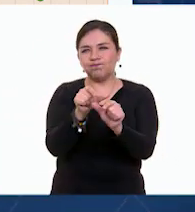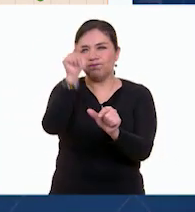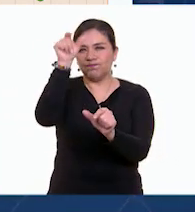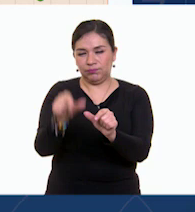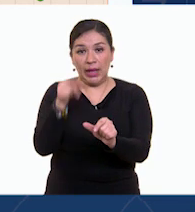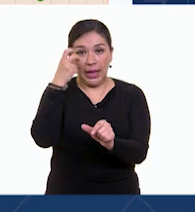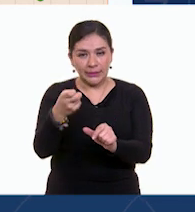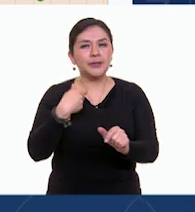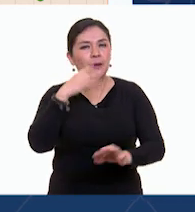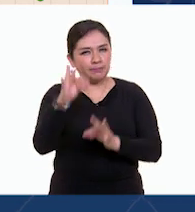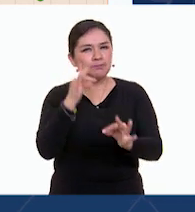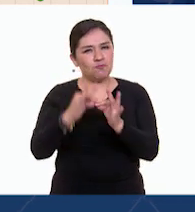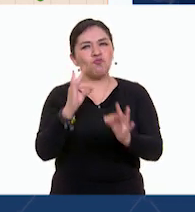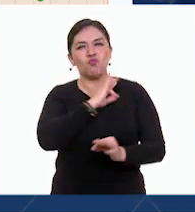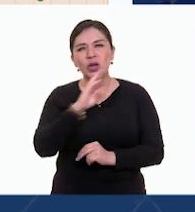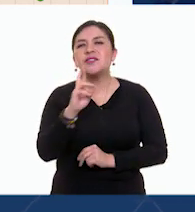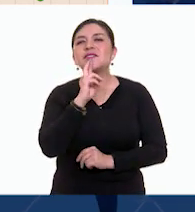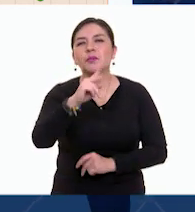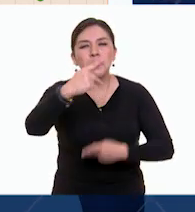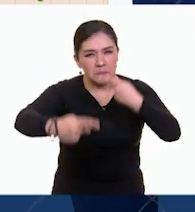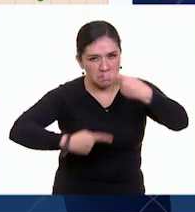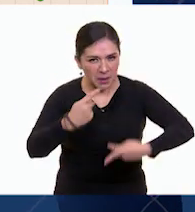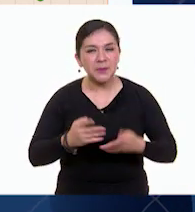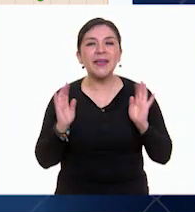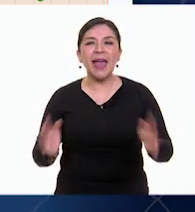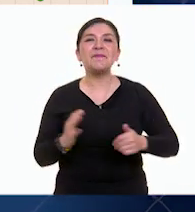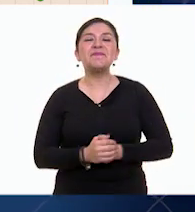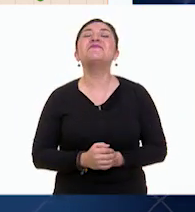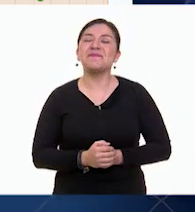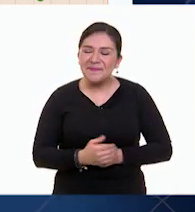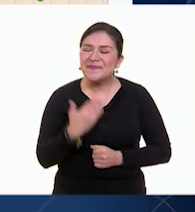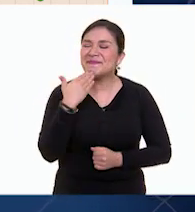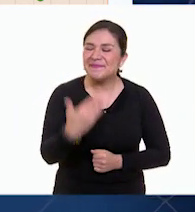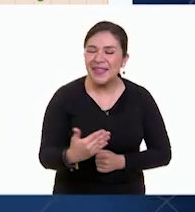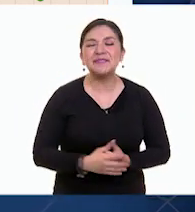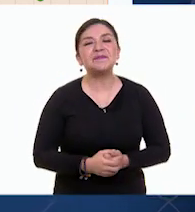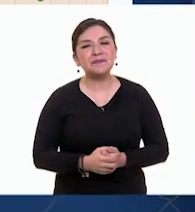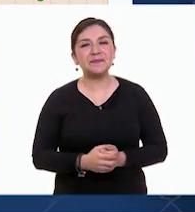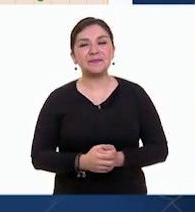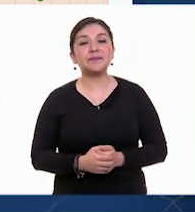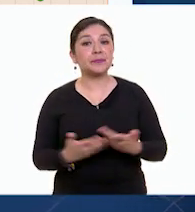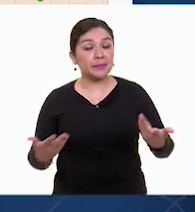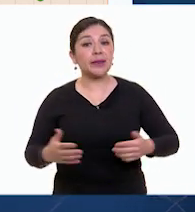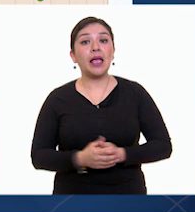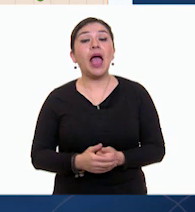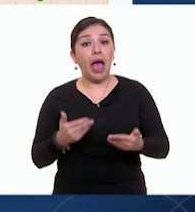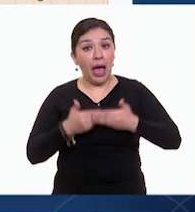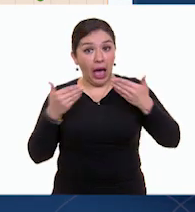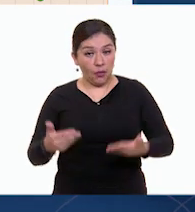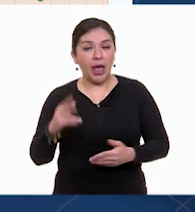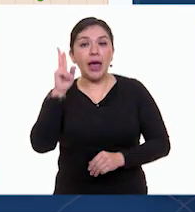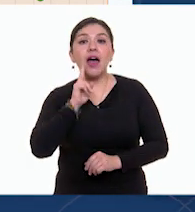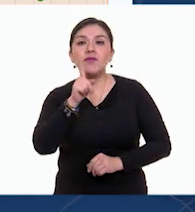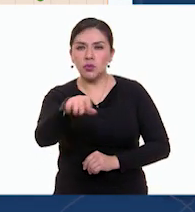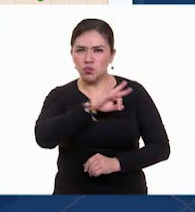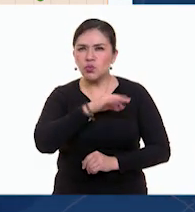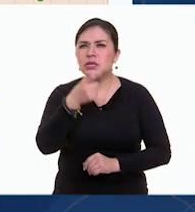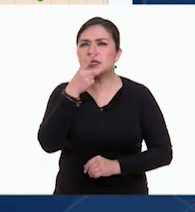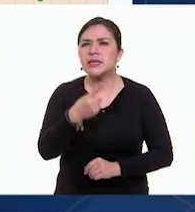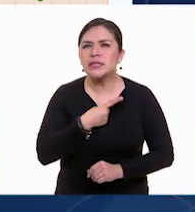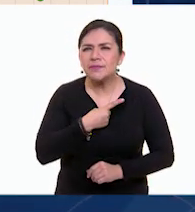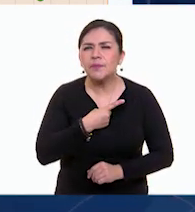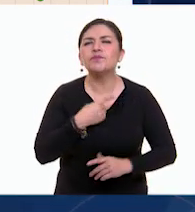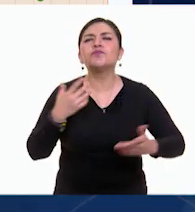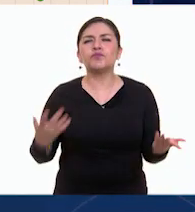y ya estoy lista para contestar cualquier pregunta. Me gusta tu entusiasmo, María. Así es que, a ver, ¿me puedes decir